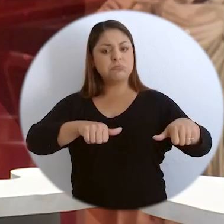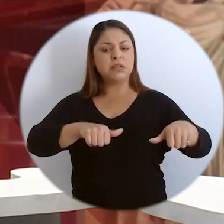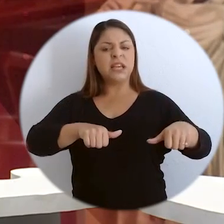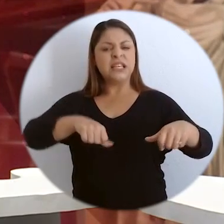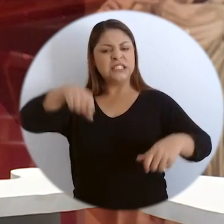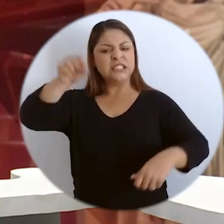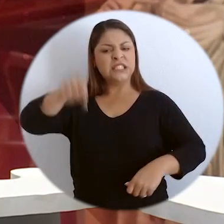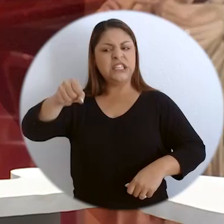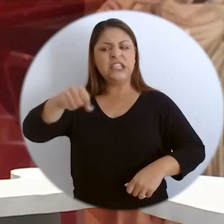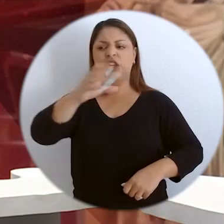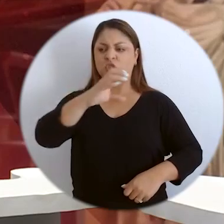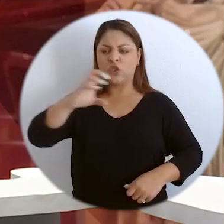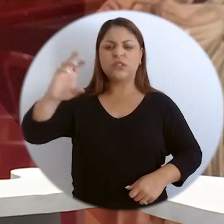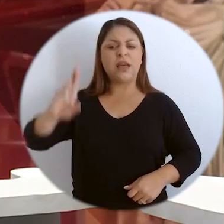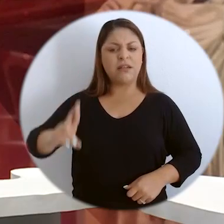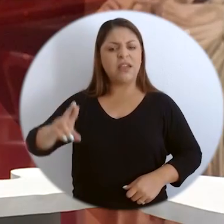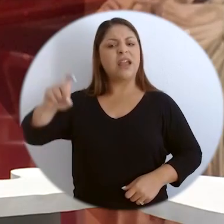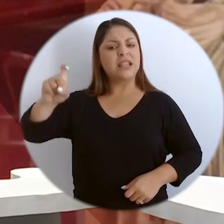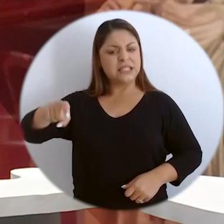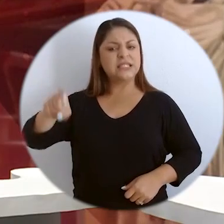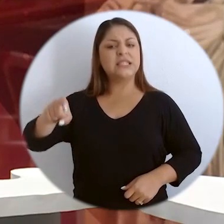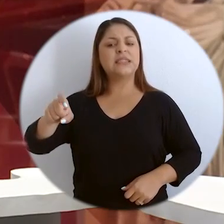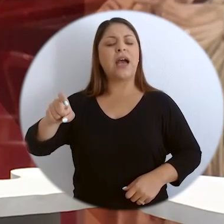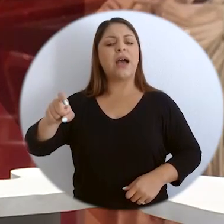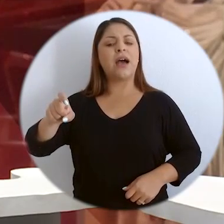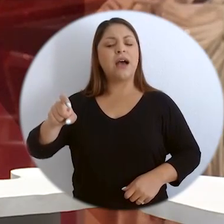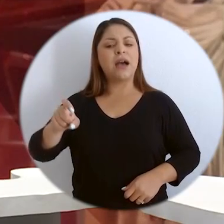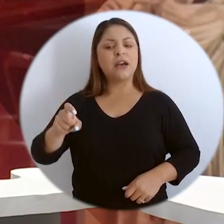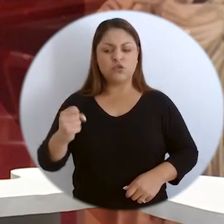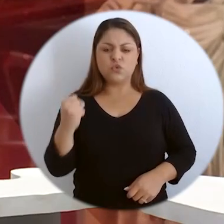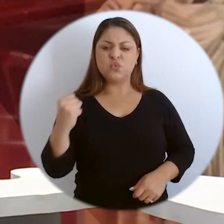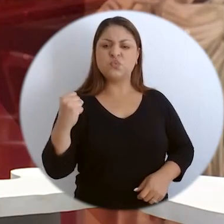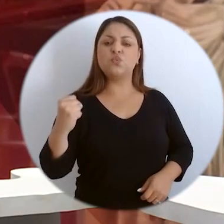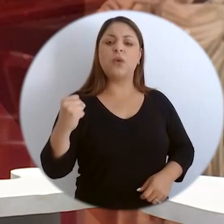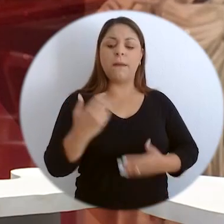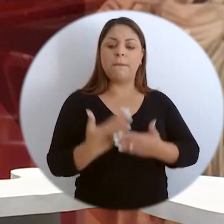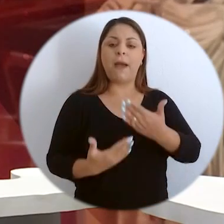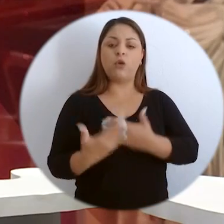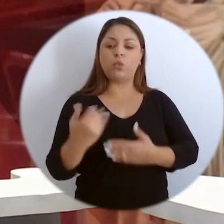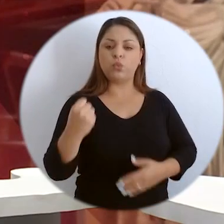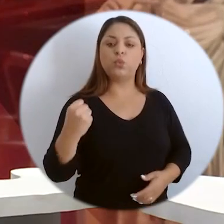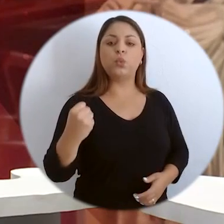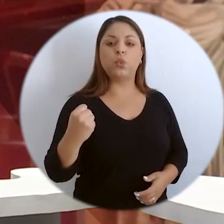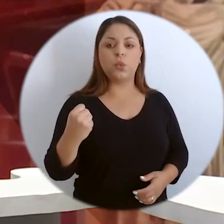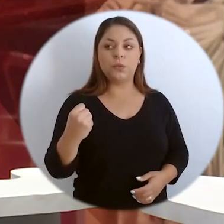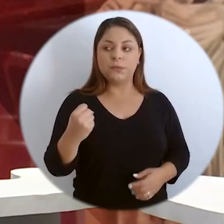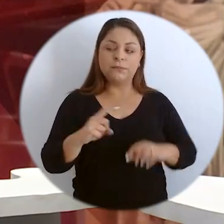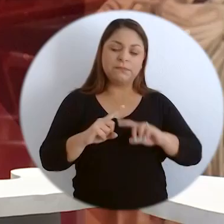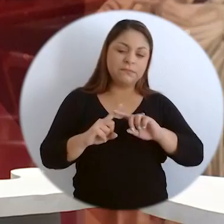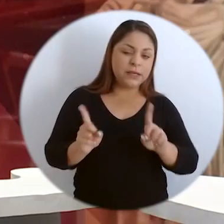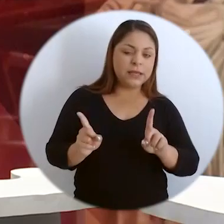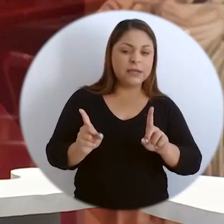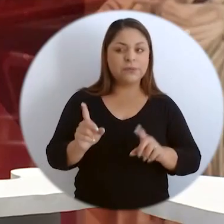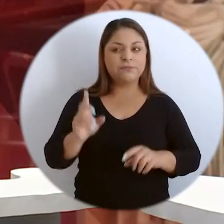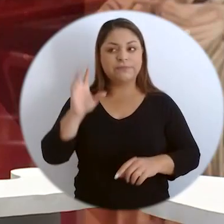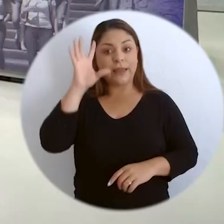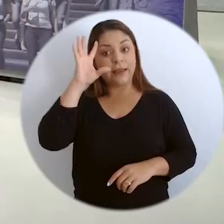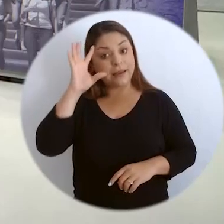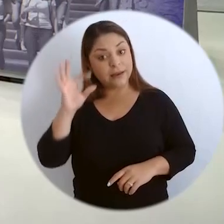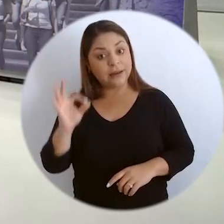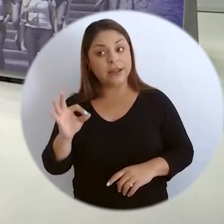muy dominante, muy autoritaria, muy de una sola línea.